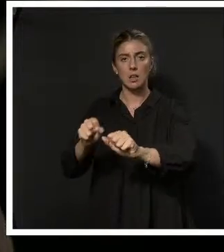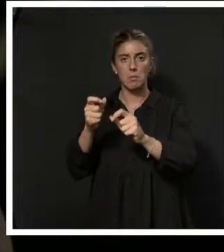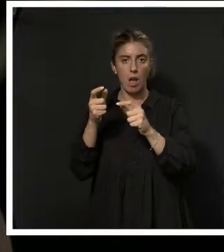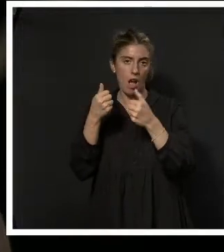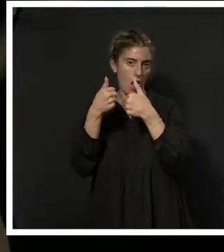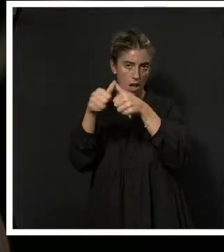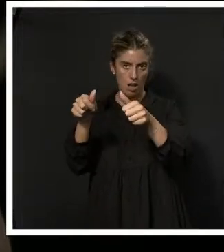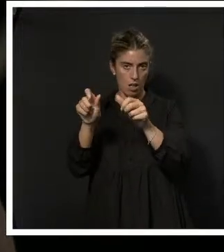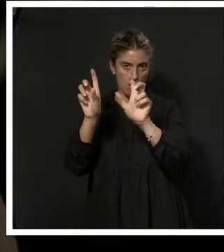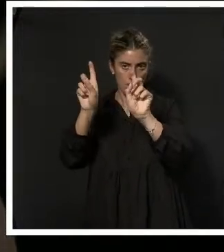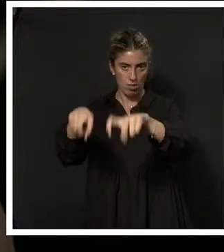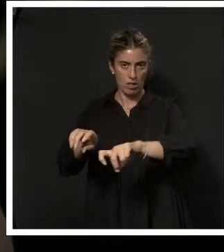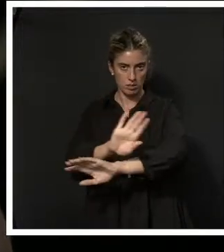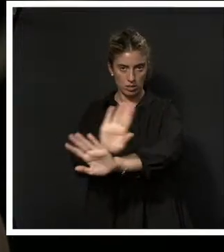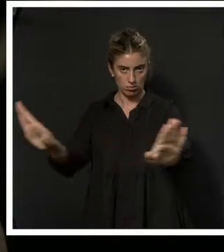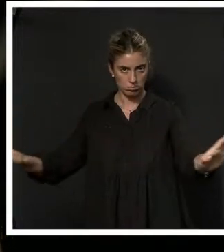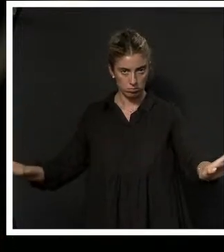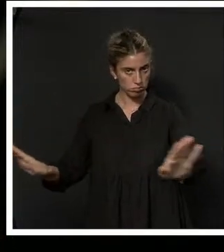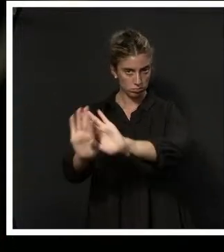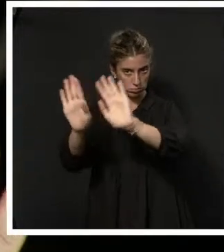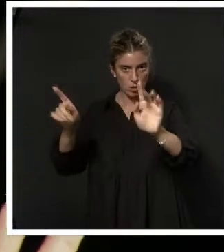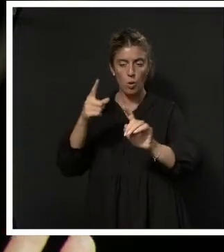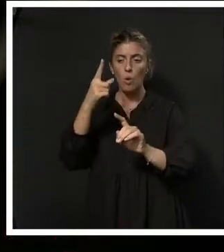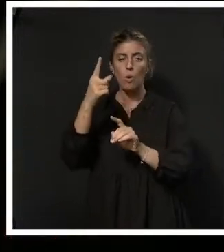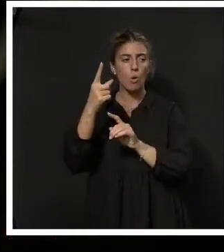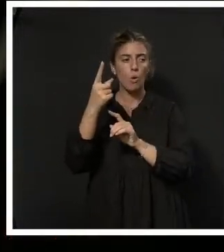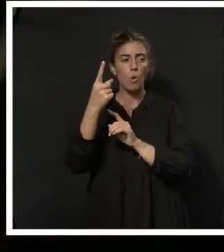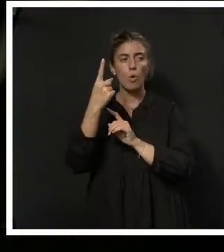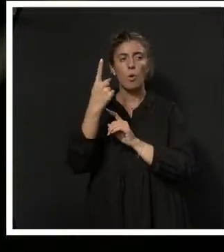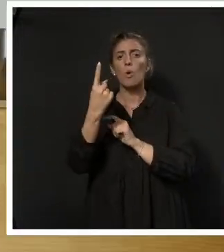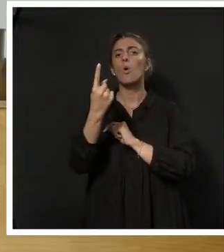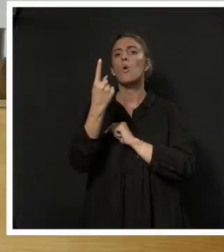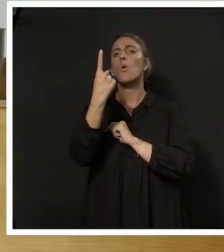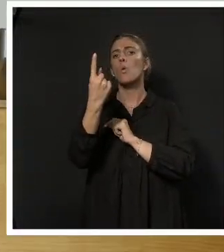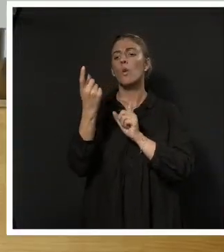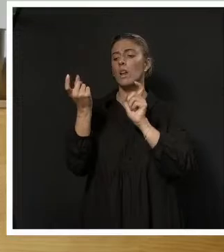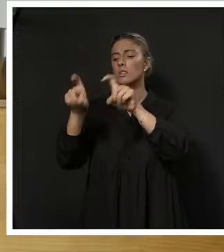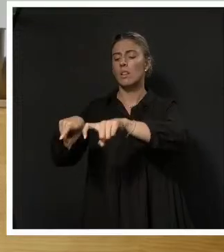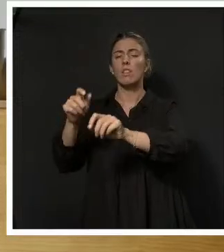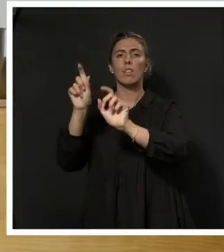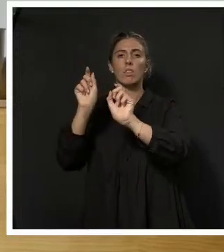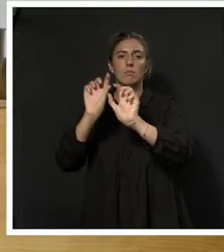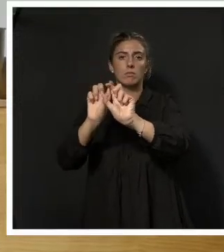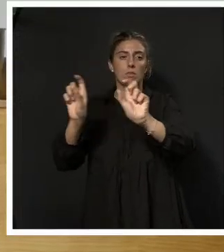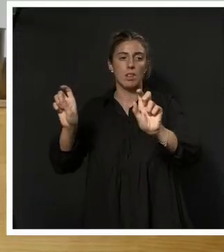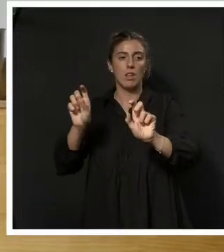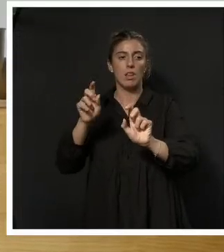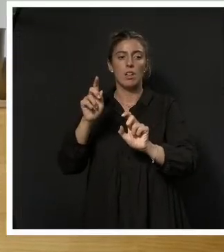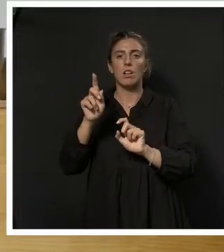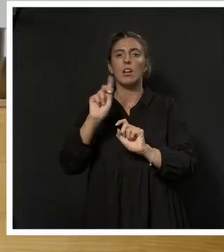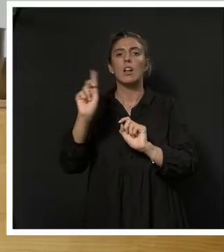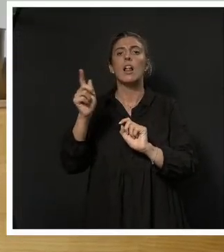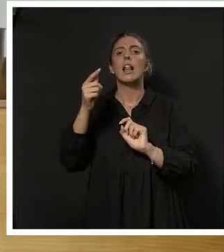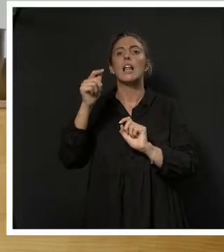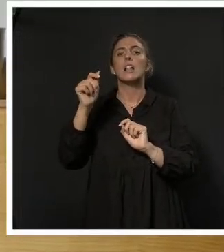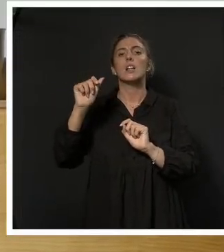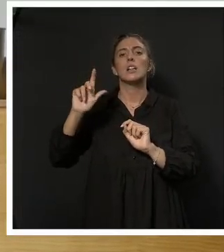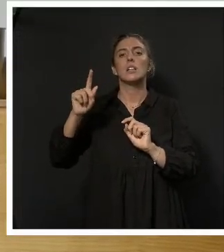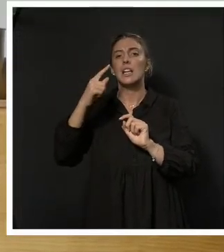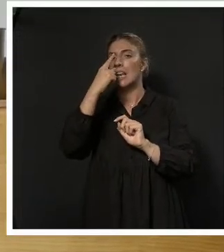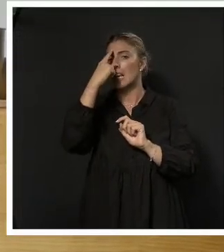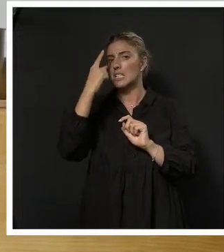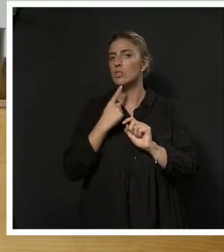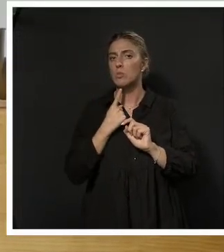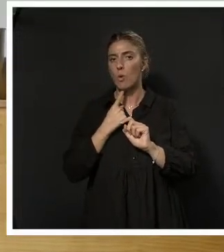save the date para que vayas o entrega de estrellas michelín nunca se fue en Lisboa pueden darcha o no